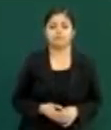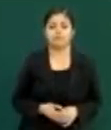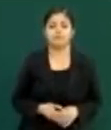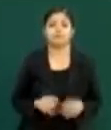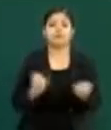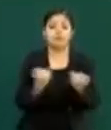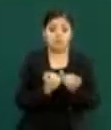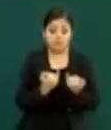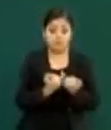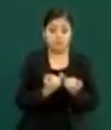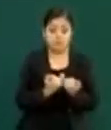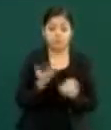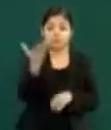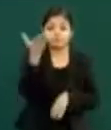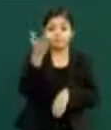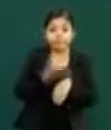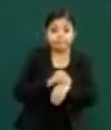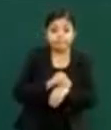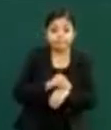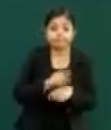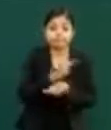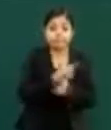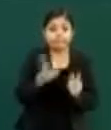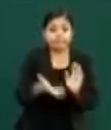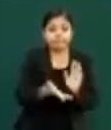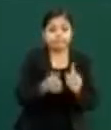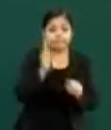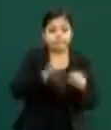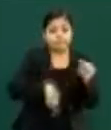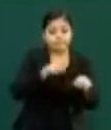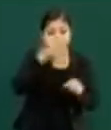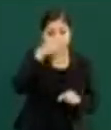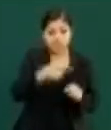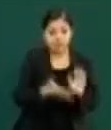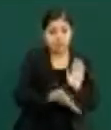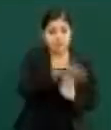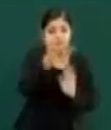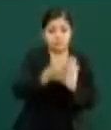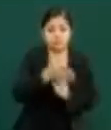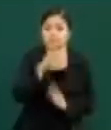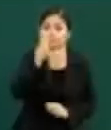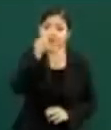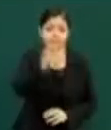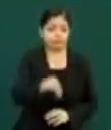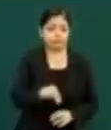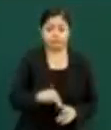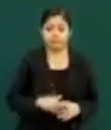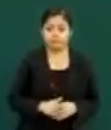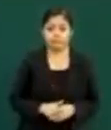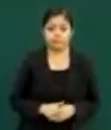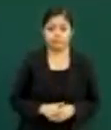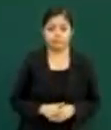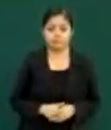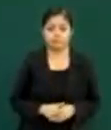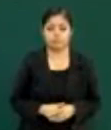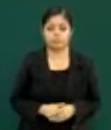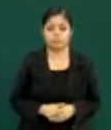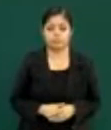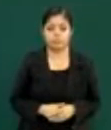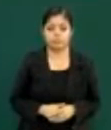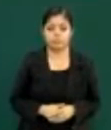no se van a autorizar permisos para que se hagan esos conjuntos